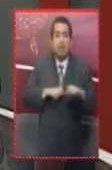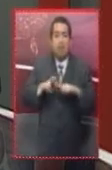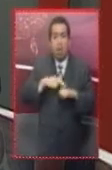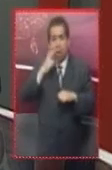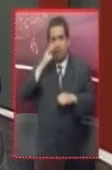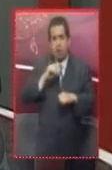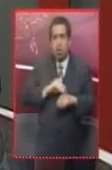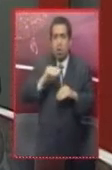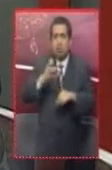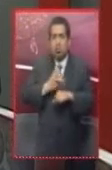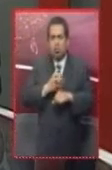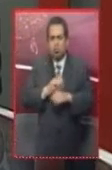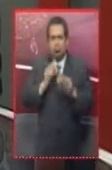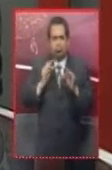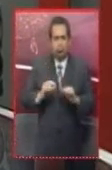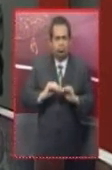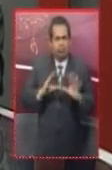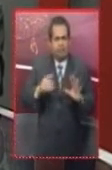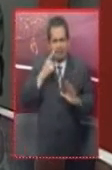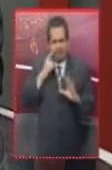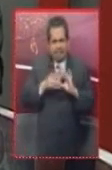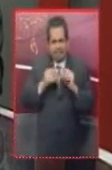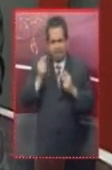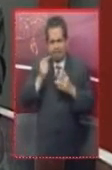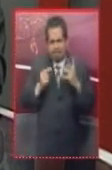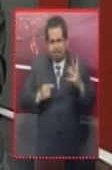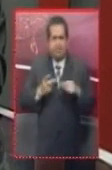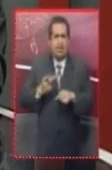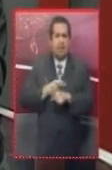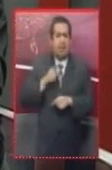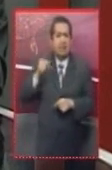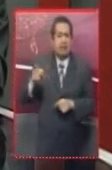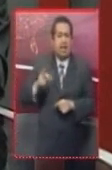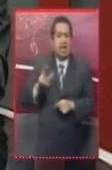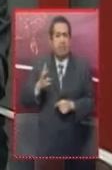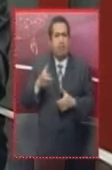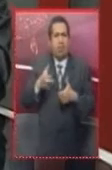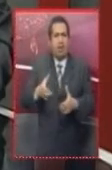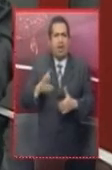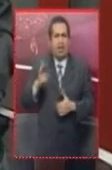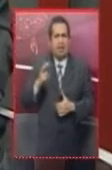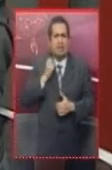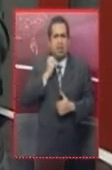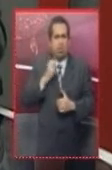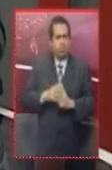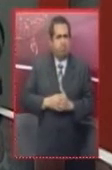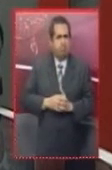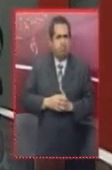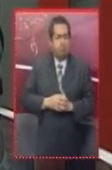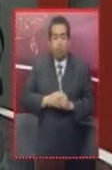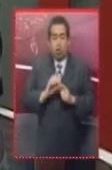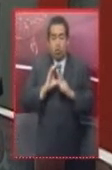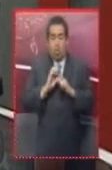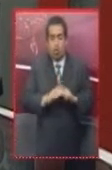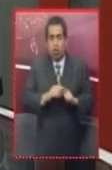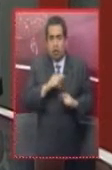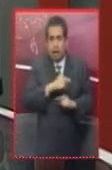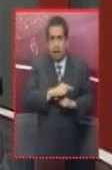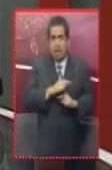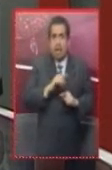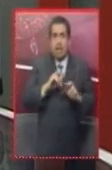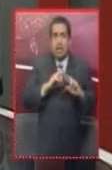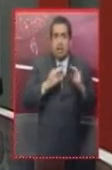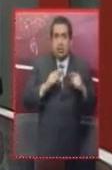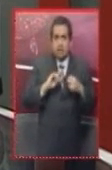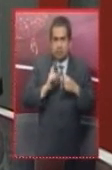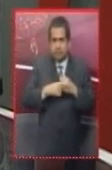Estados Unidos. Vamos con los detalles de esta jornada allá en Reforma 135. Las Comisiones Unidas de Relaciones Exteriores y de